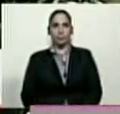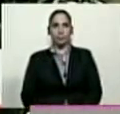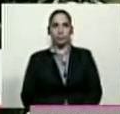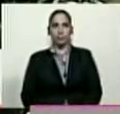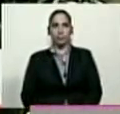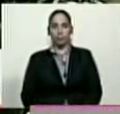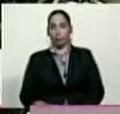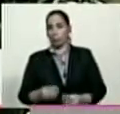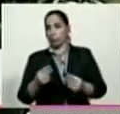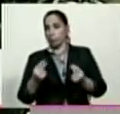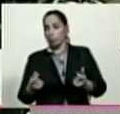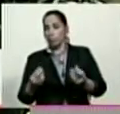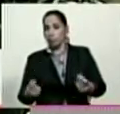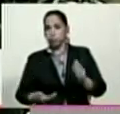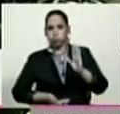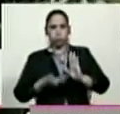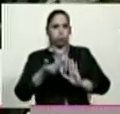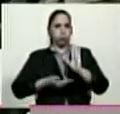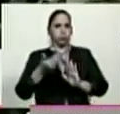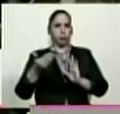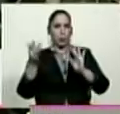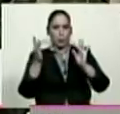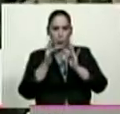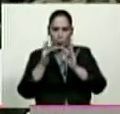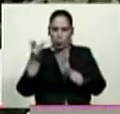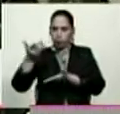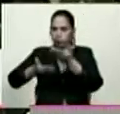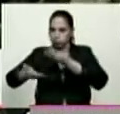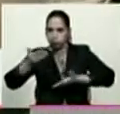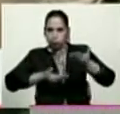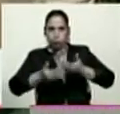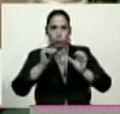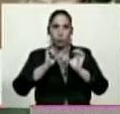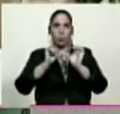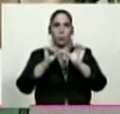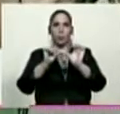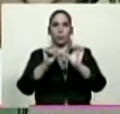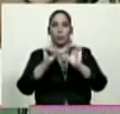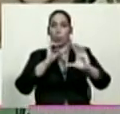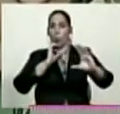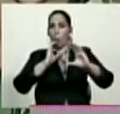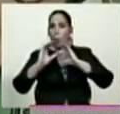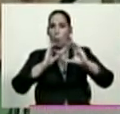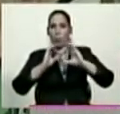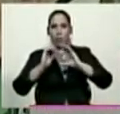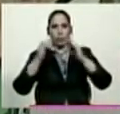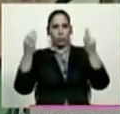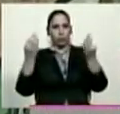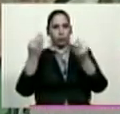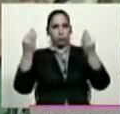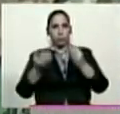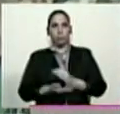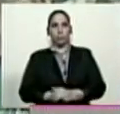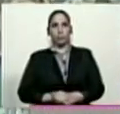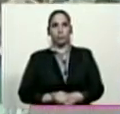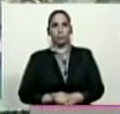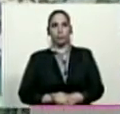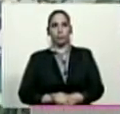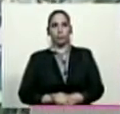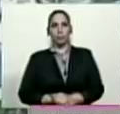que es muy importante mantener la coordinación permanente, la comunicación permanente